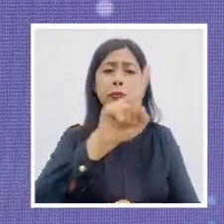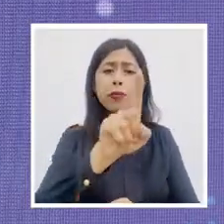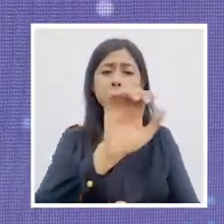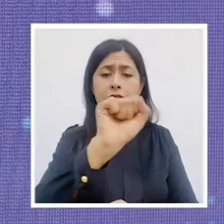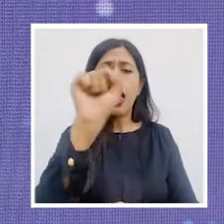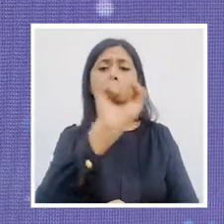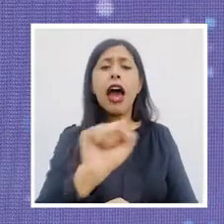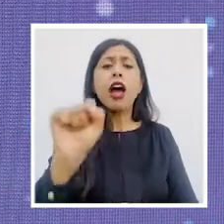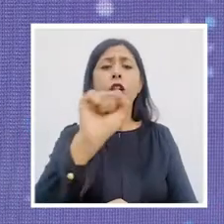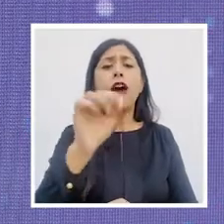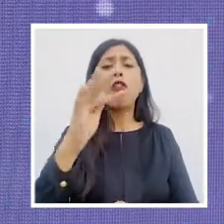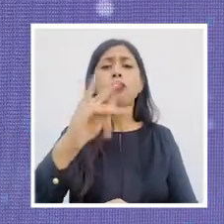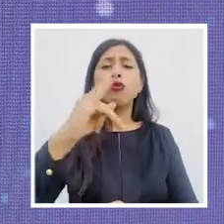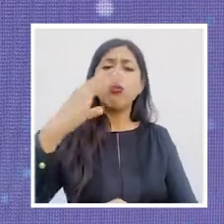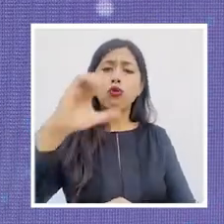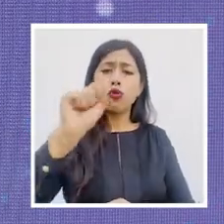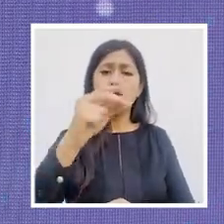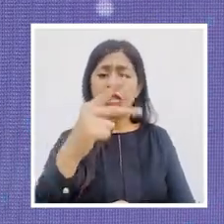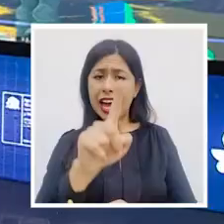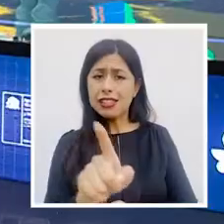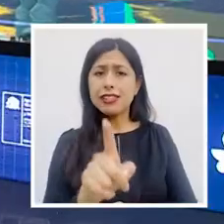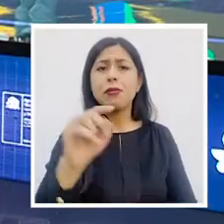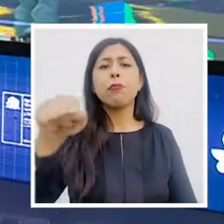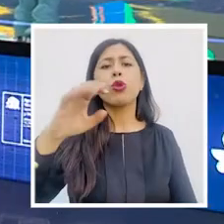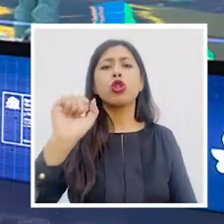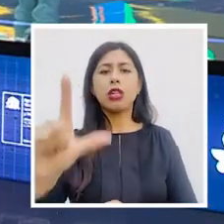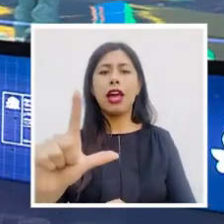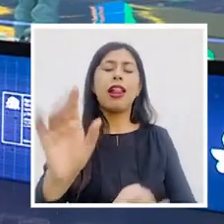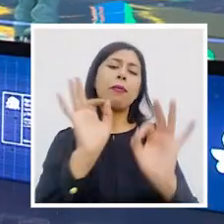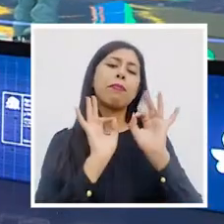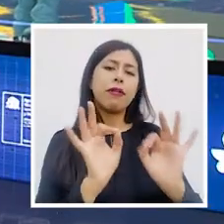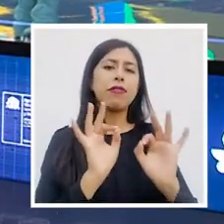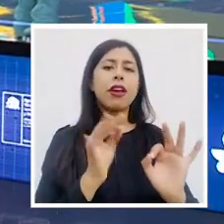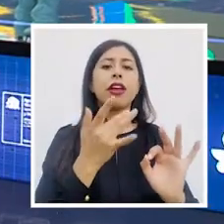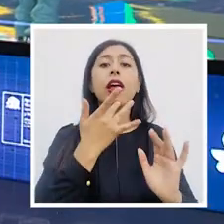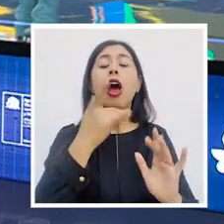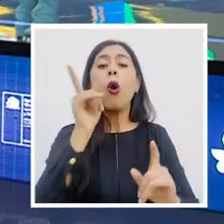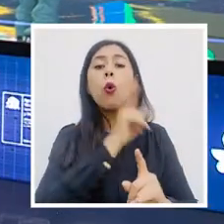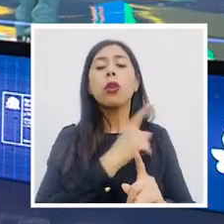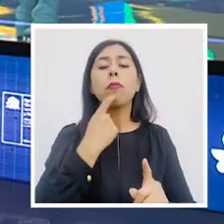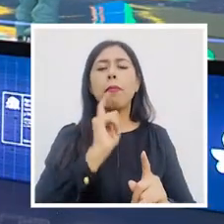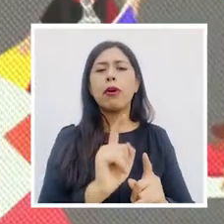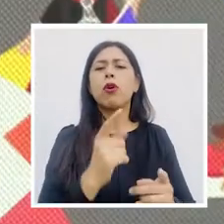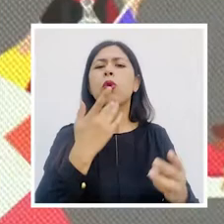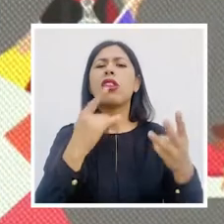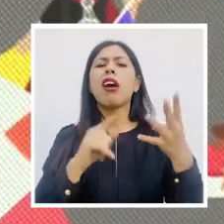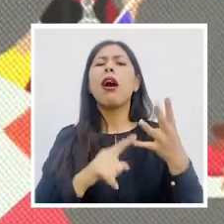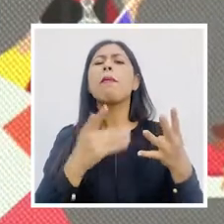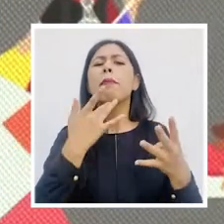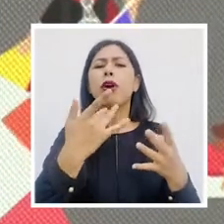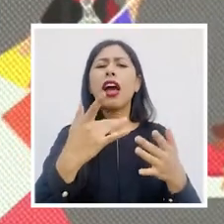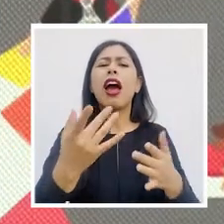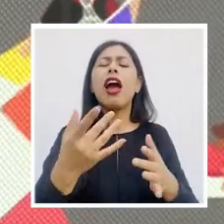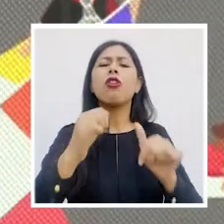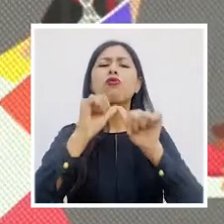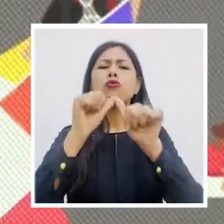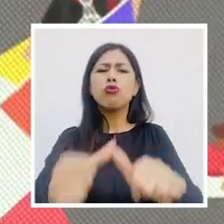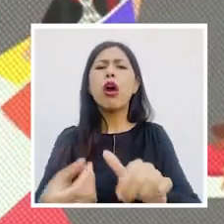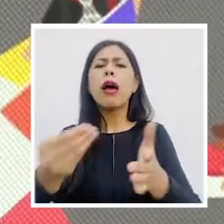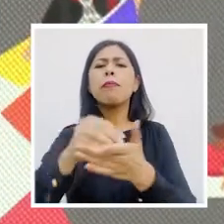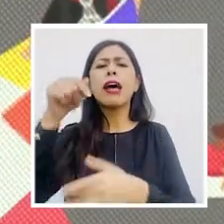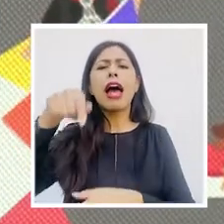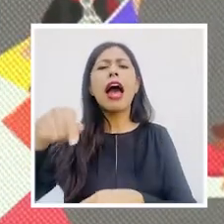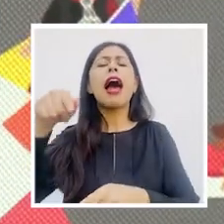Perfecto. Perfecto. Y la última pregunta que tenemos es... ¿Por qué el eclipse dura más en Araucanía